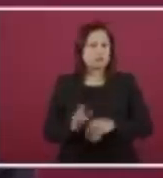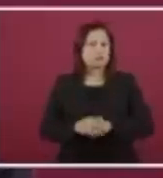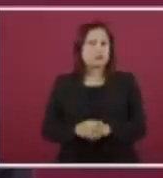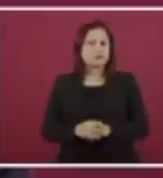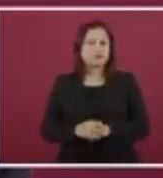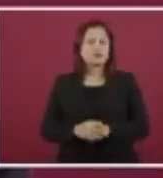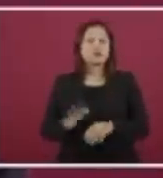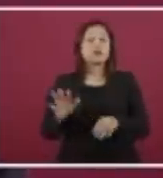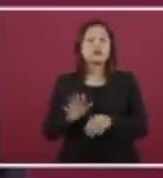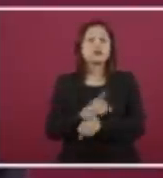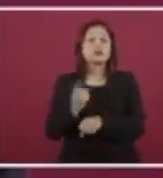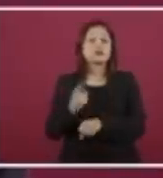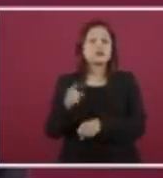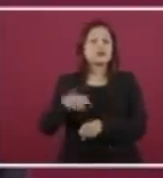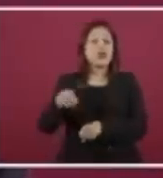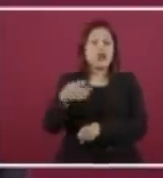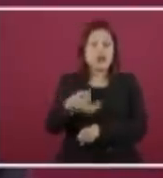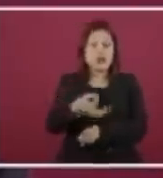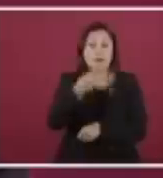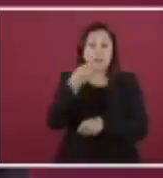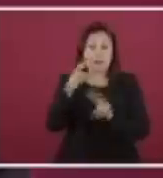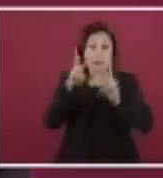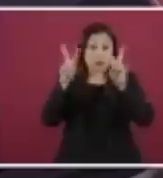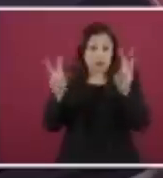van a faltar los medicamentos,